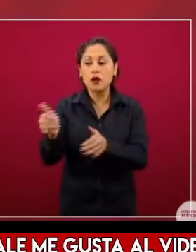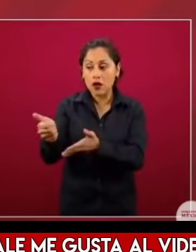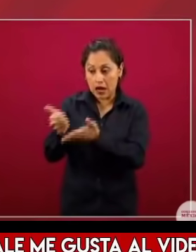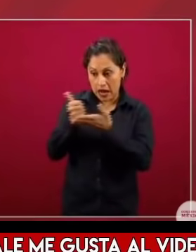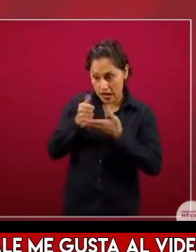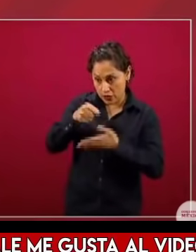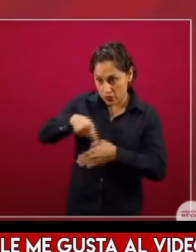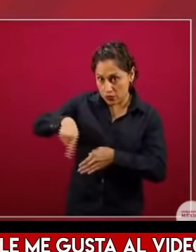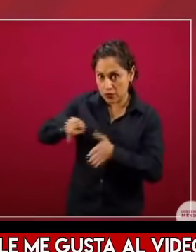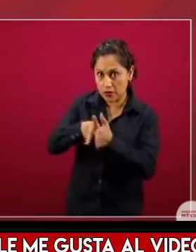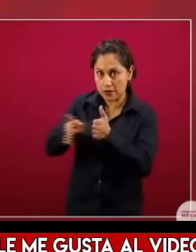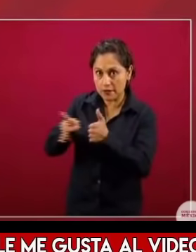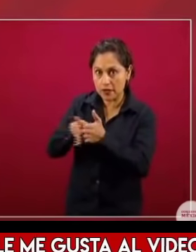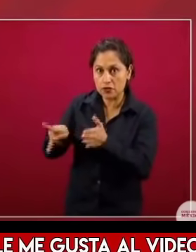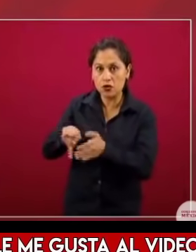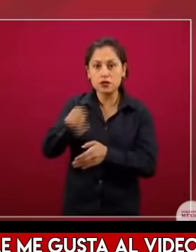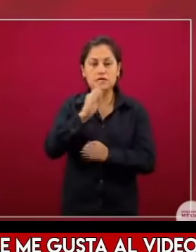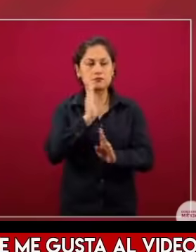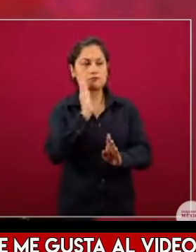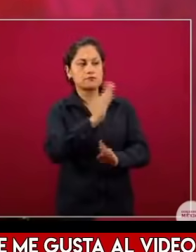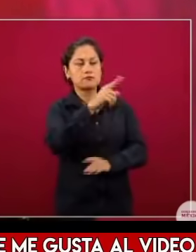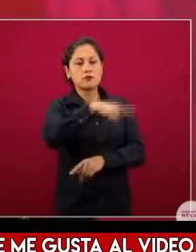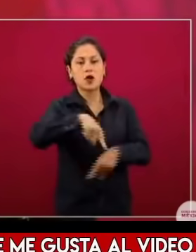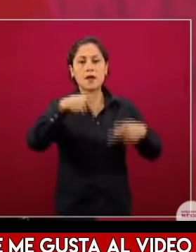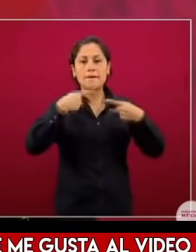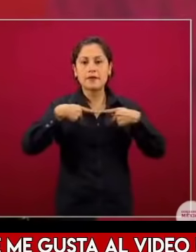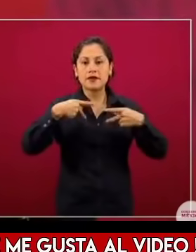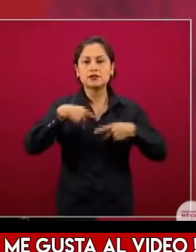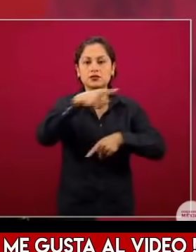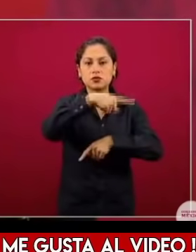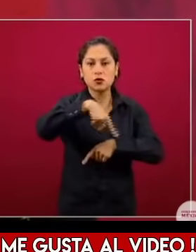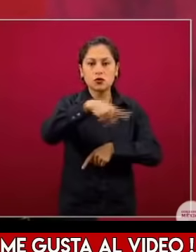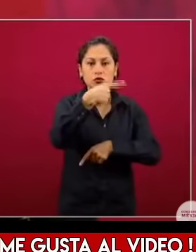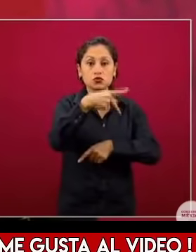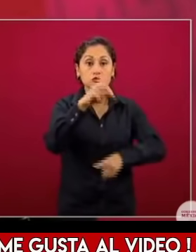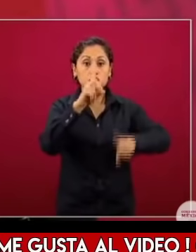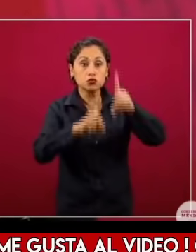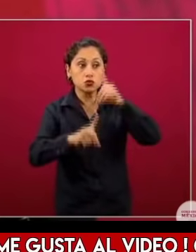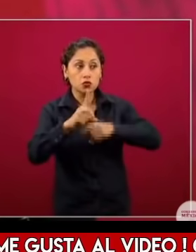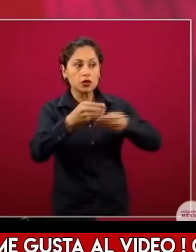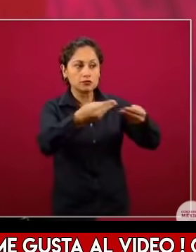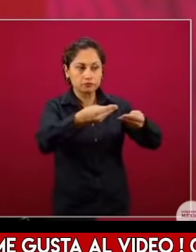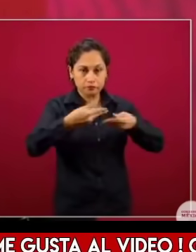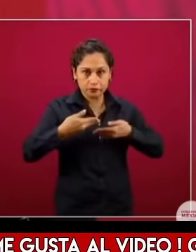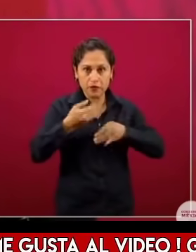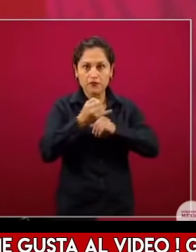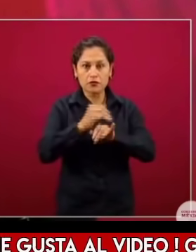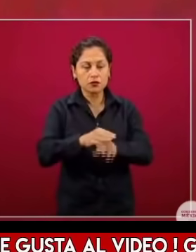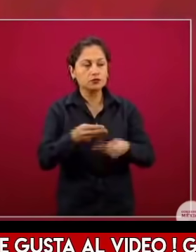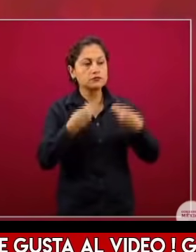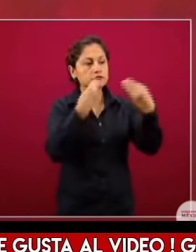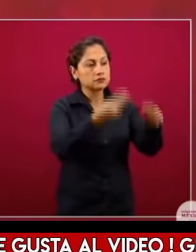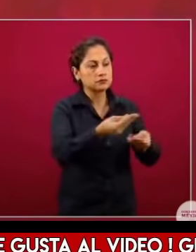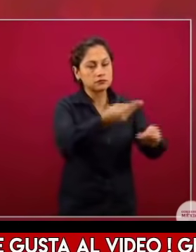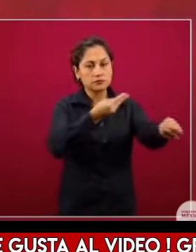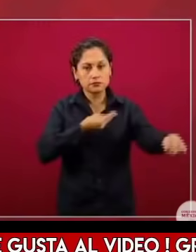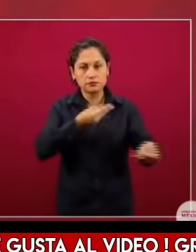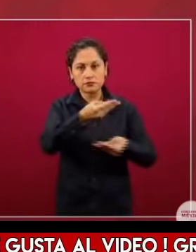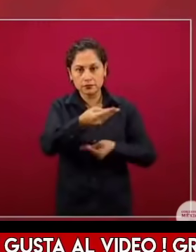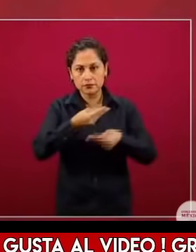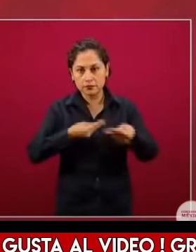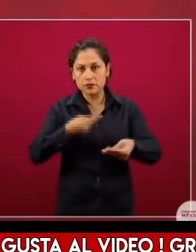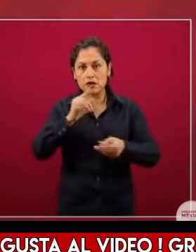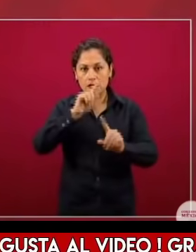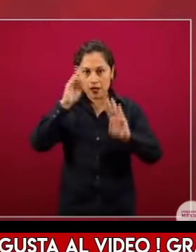manera directa para recibir de la sociedad también inquietudes comentarios dudas y poder trabajar juntos por algo que es del interés